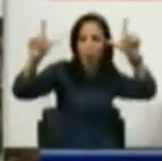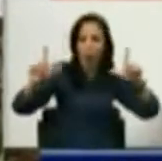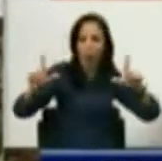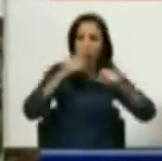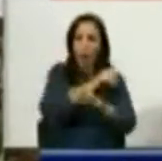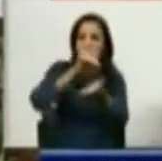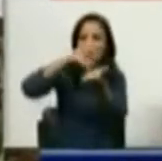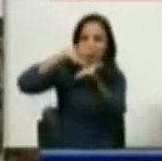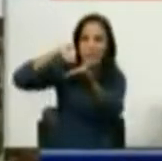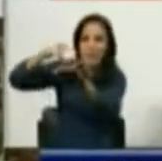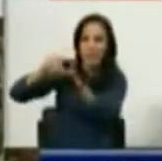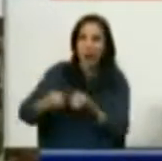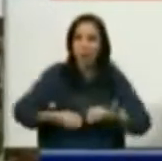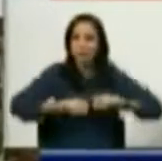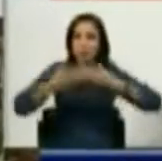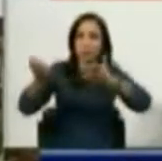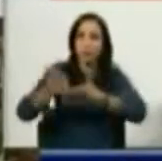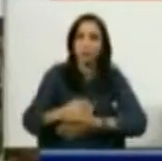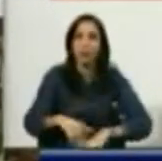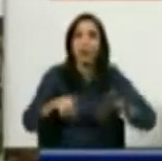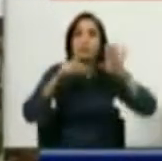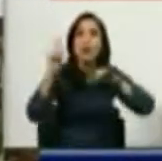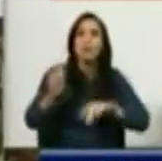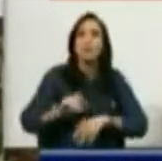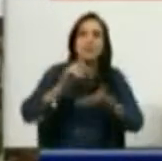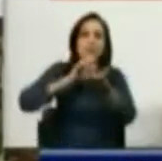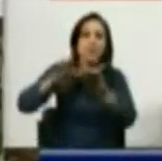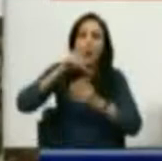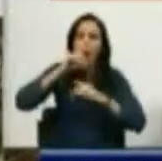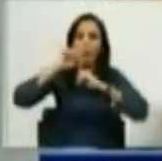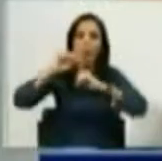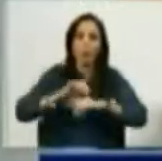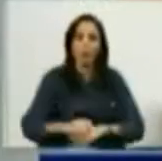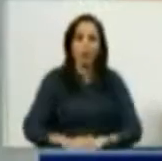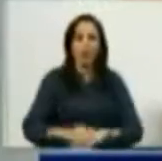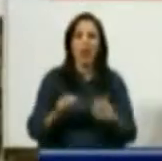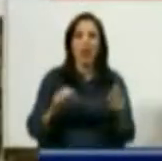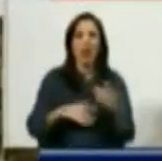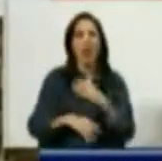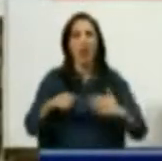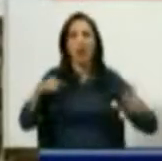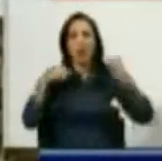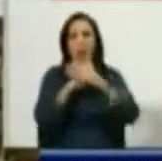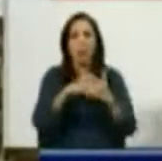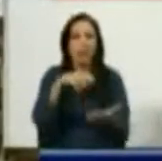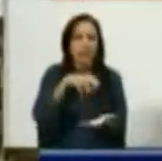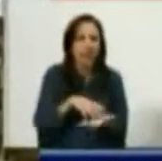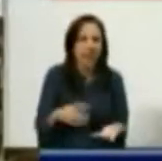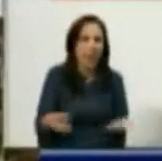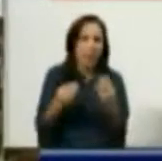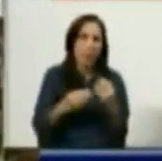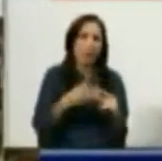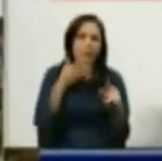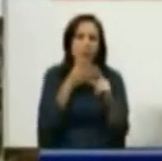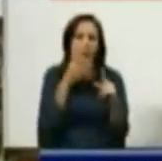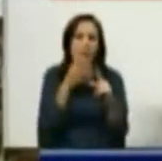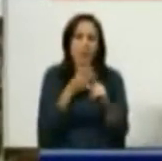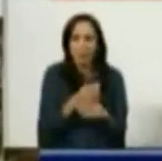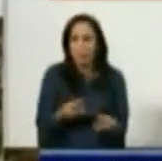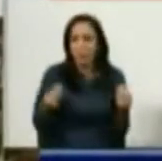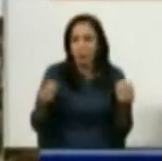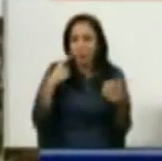ellos en seis meses o menos te vas Nicolás después la salida después intentos de golpe cuánto han intentado